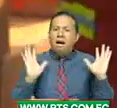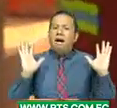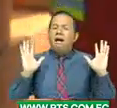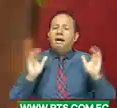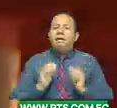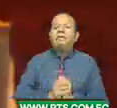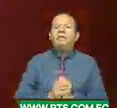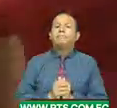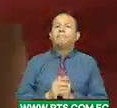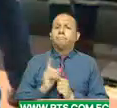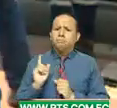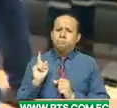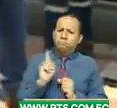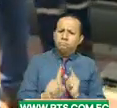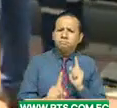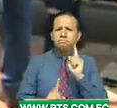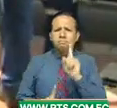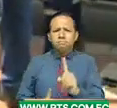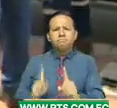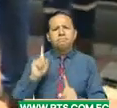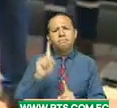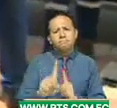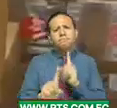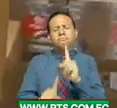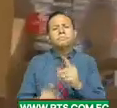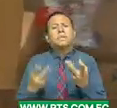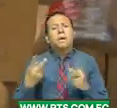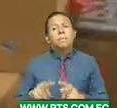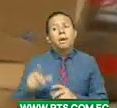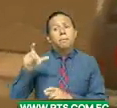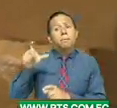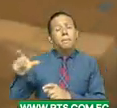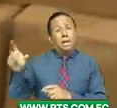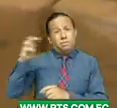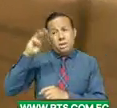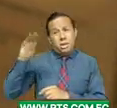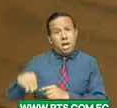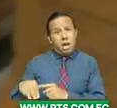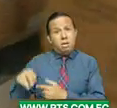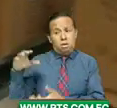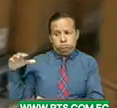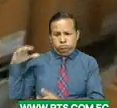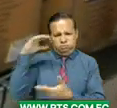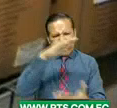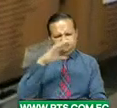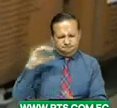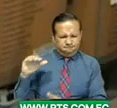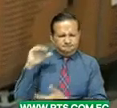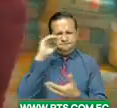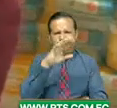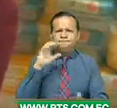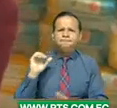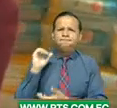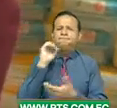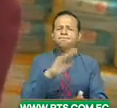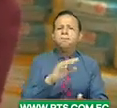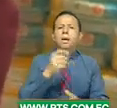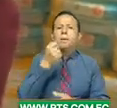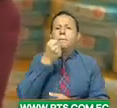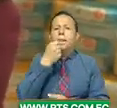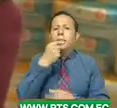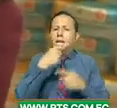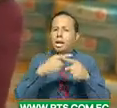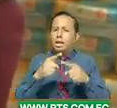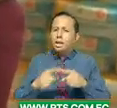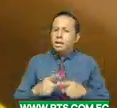Una a una siguen llegando cientos de cajas hasta las bodegas del hospital, como parte de la emergencia